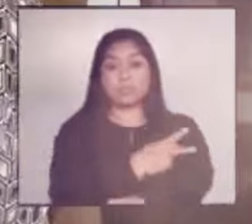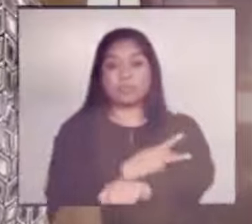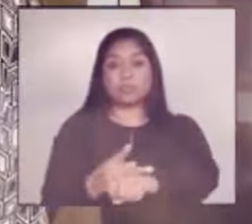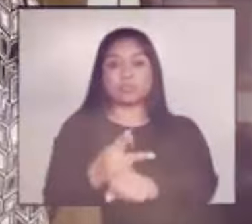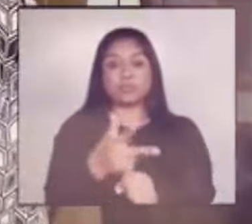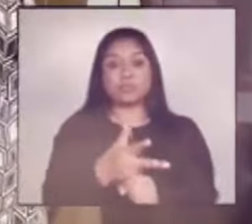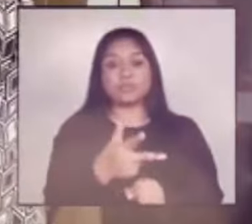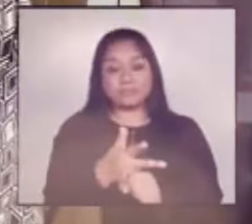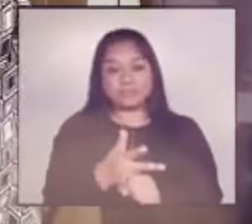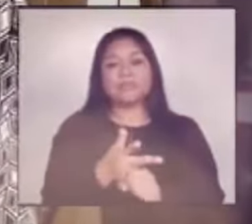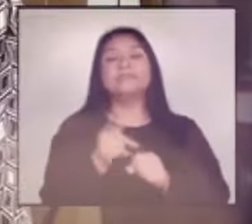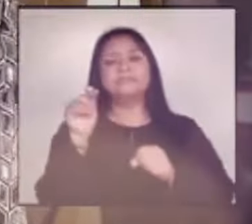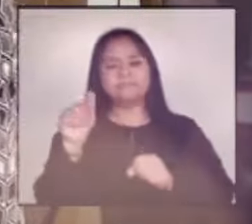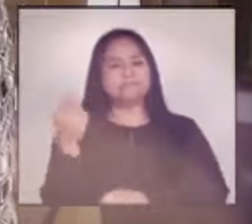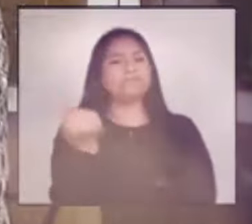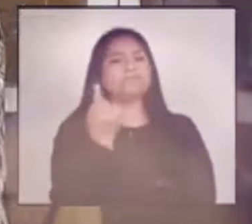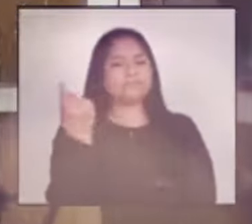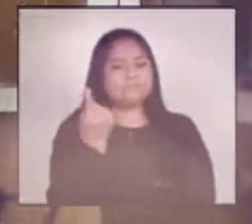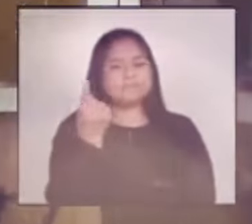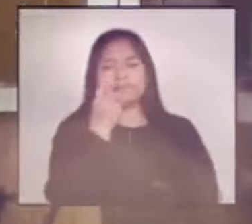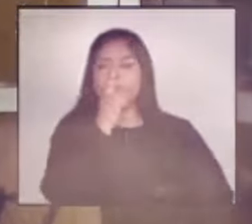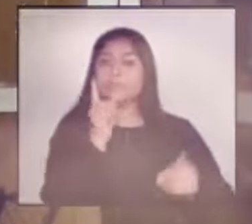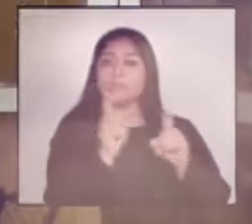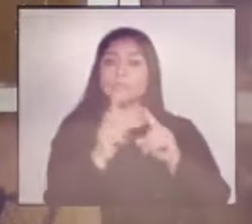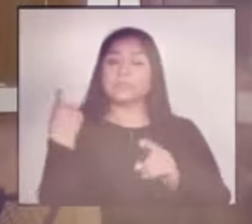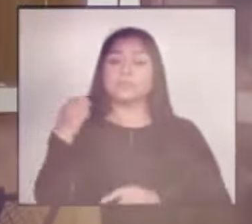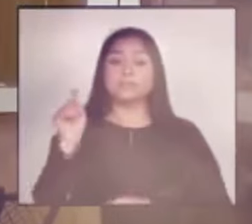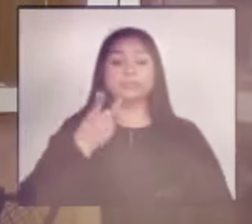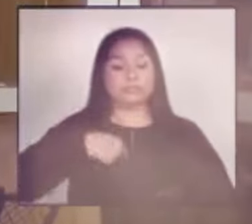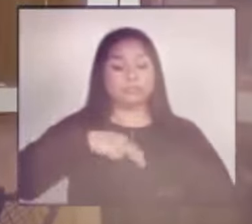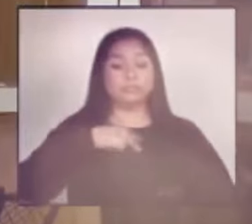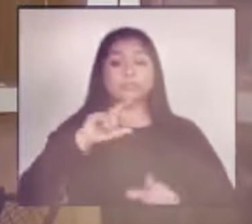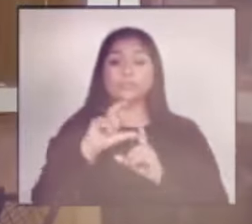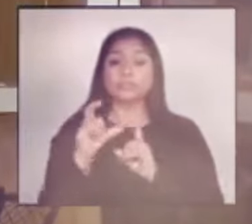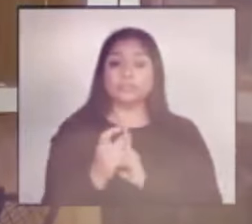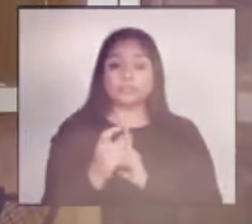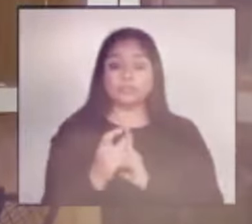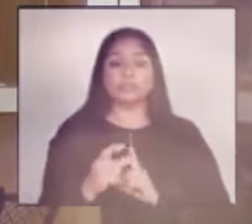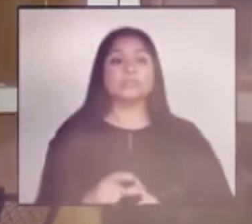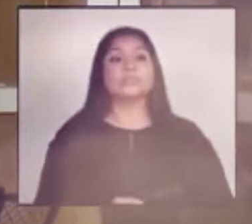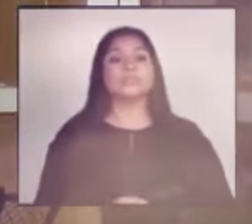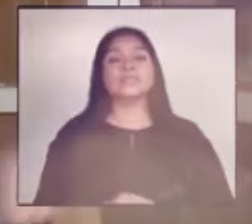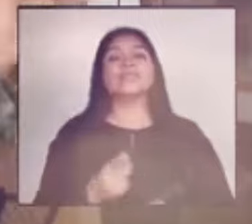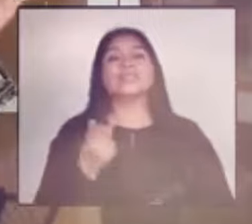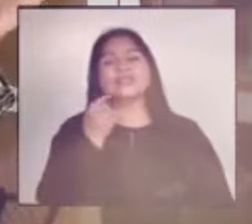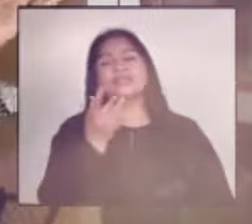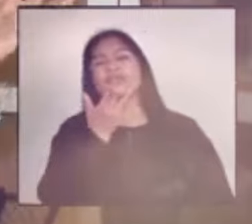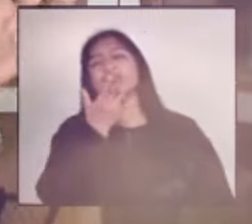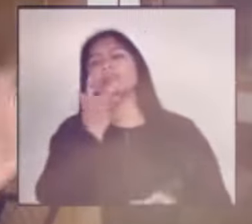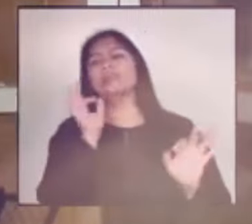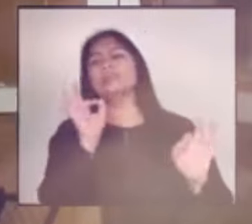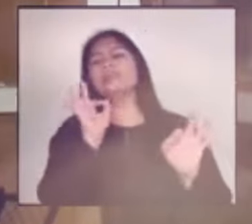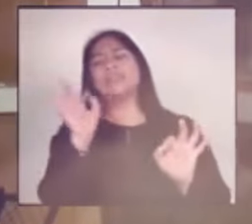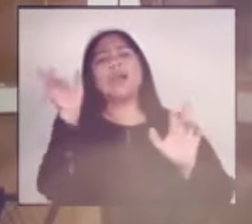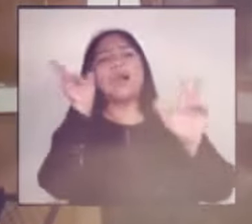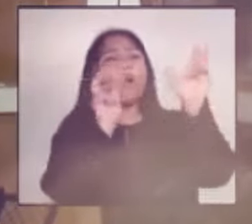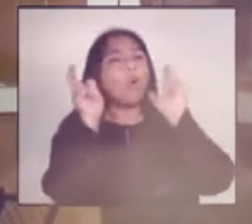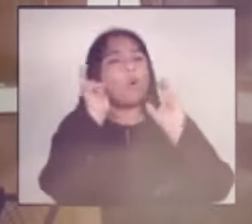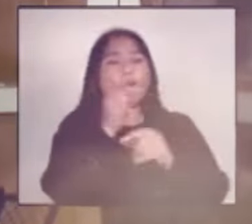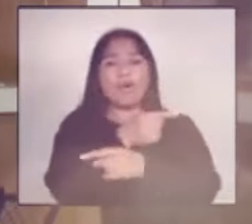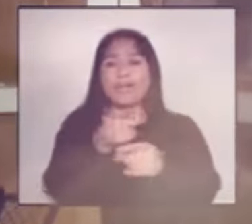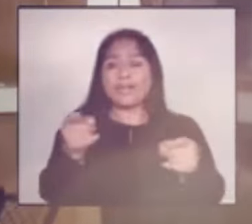son muy importantes y también para nuestra cultura qué rico es escuchar que fue Qué